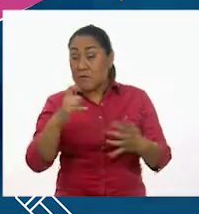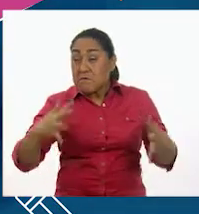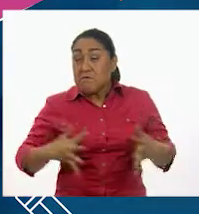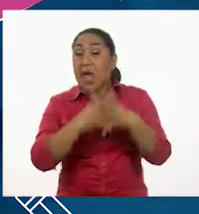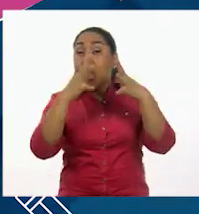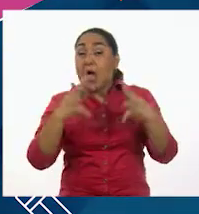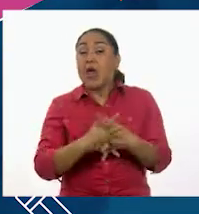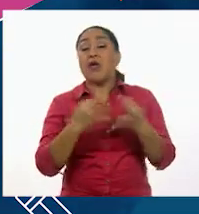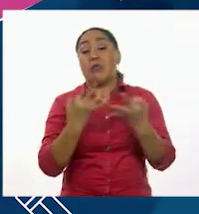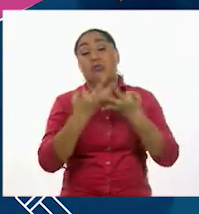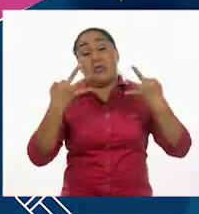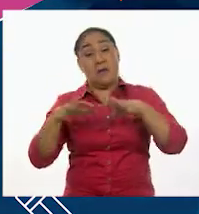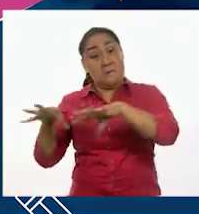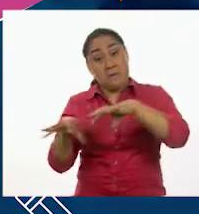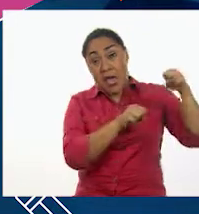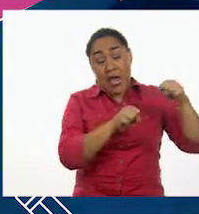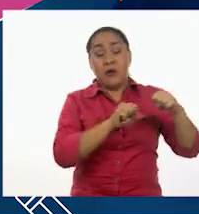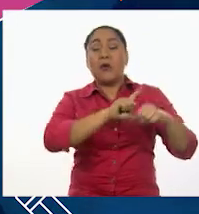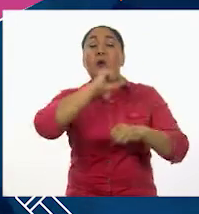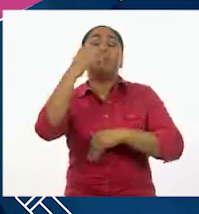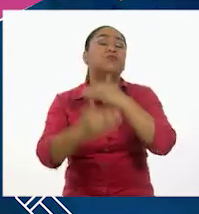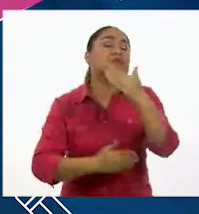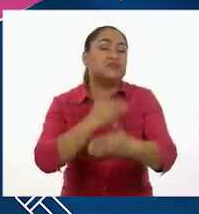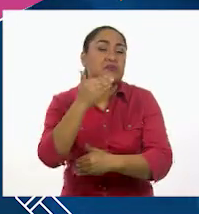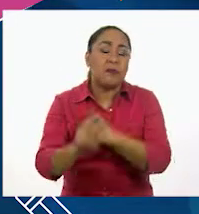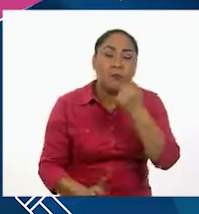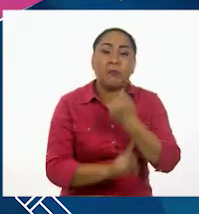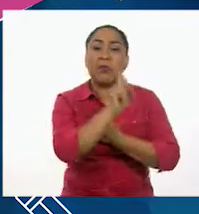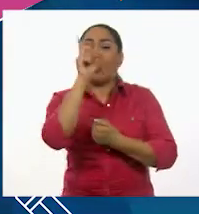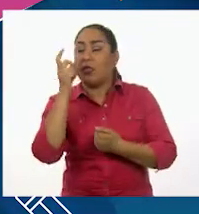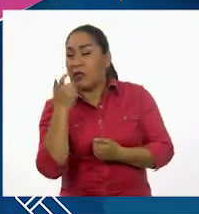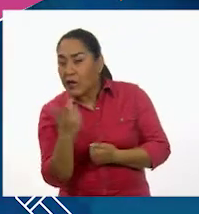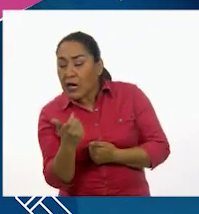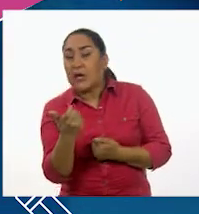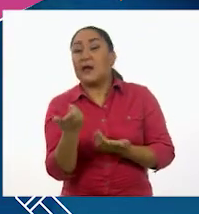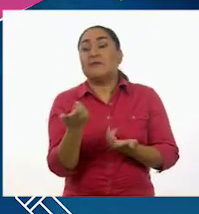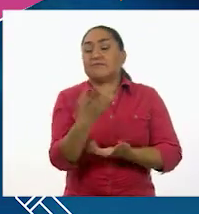y la pérdida de territorios trajo en los años siguientes una etapa de crisis